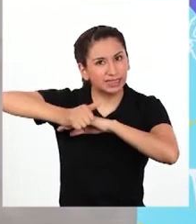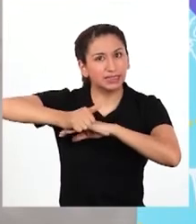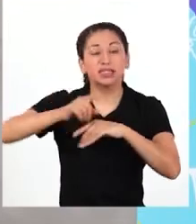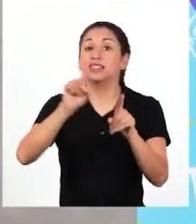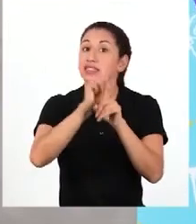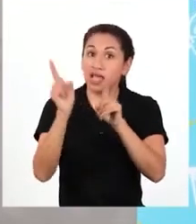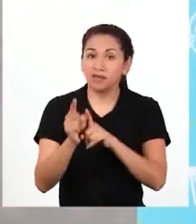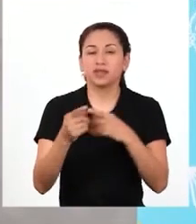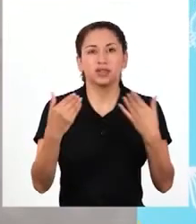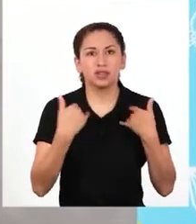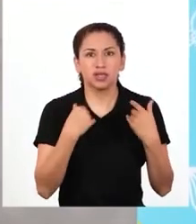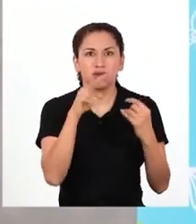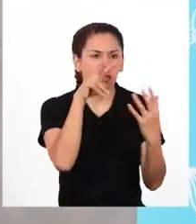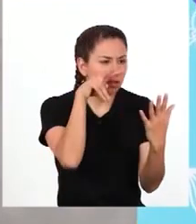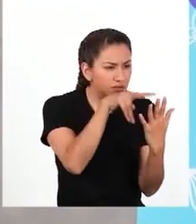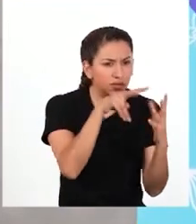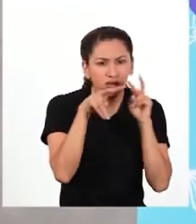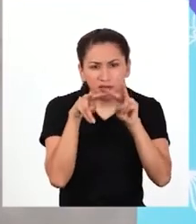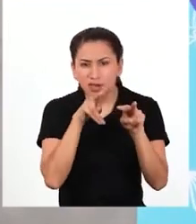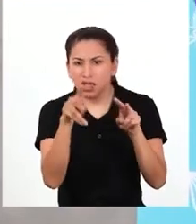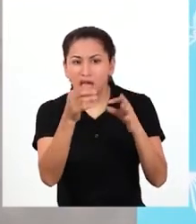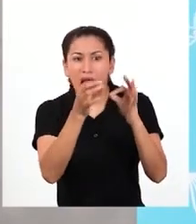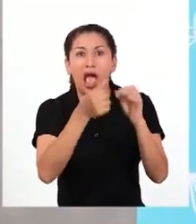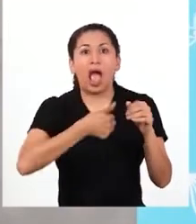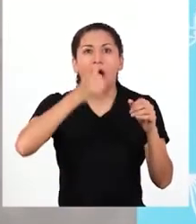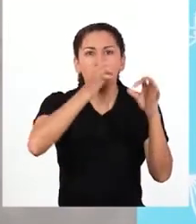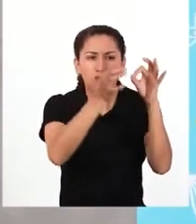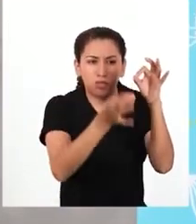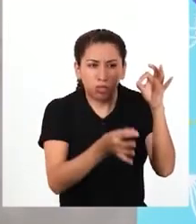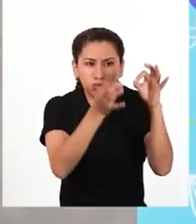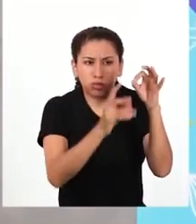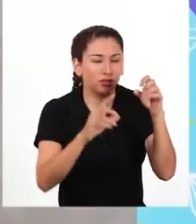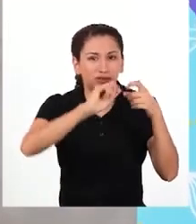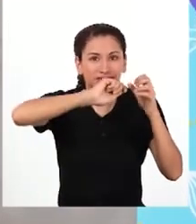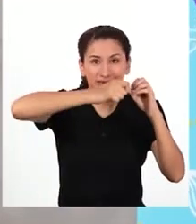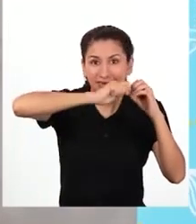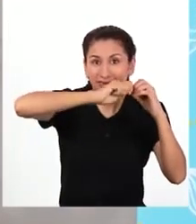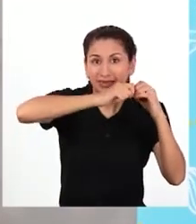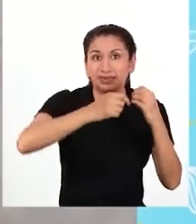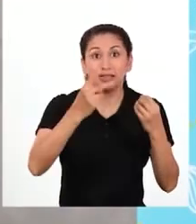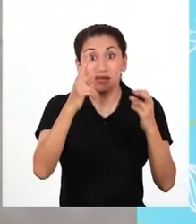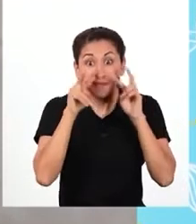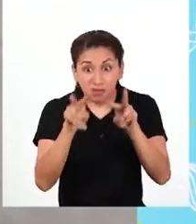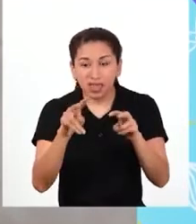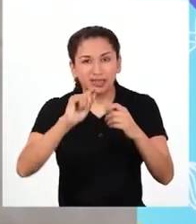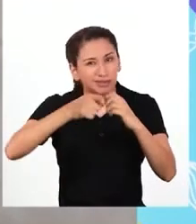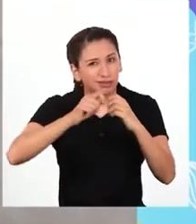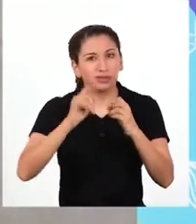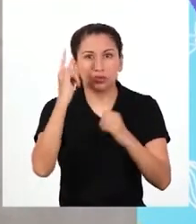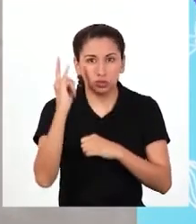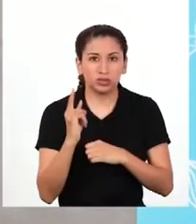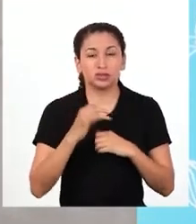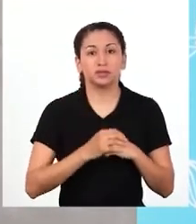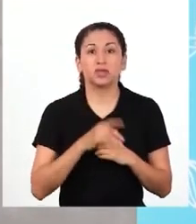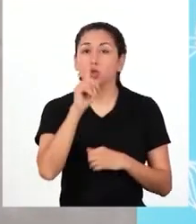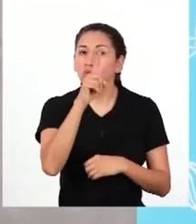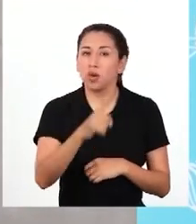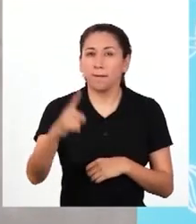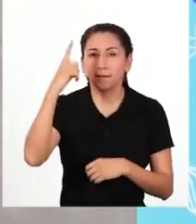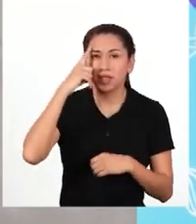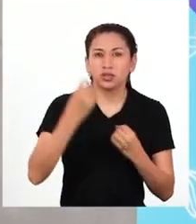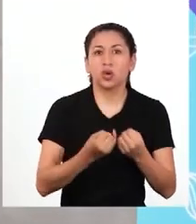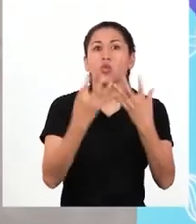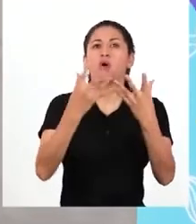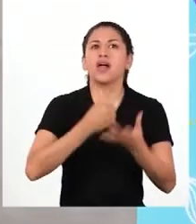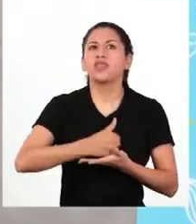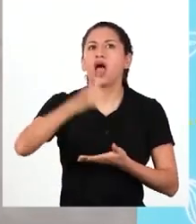tienen goteras y, de ser el caso, repararlos a la brevedad posible. Pensemos en cuánta agua se desperdicia y cuánta